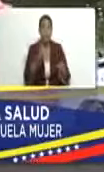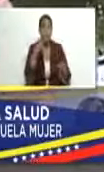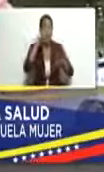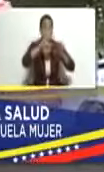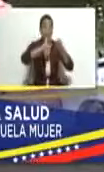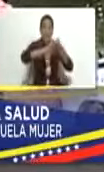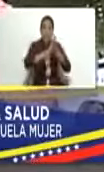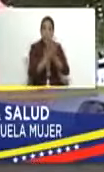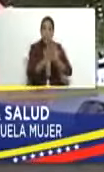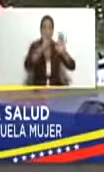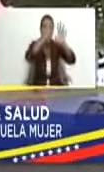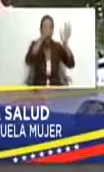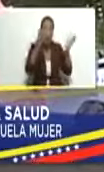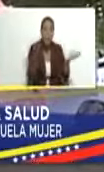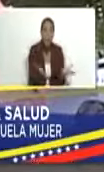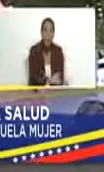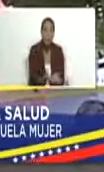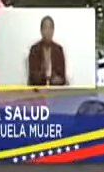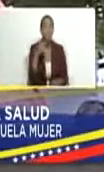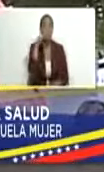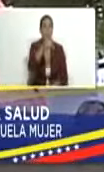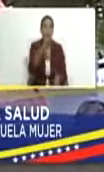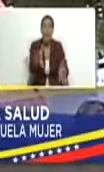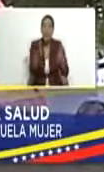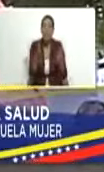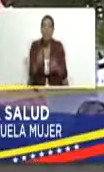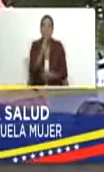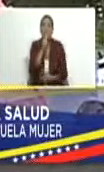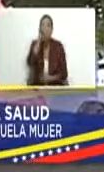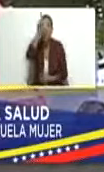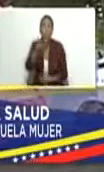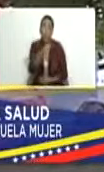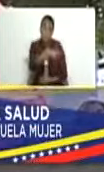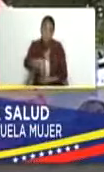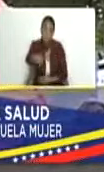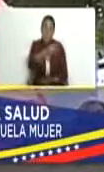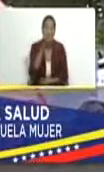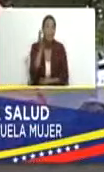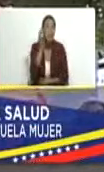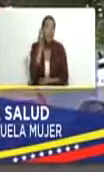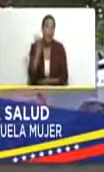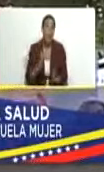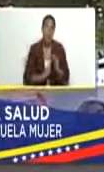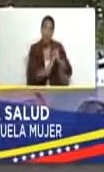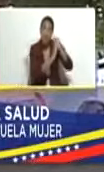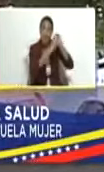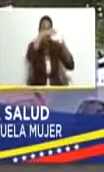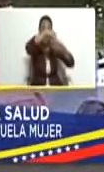pandemia, y esa batalla la ganamos. Gracias a quién, a ustedes mujeres.